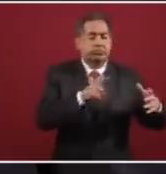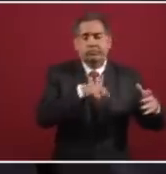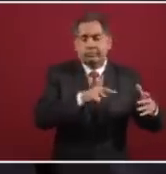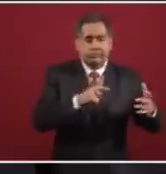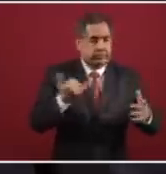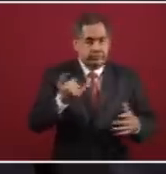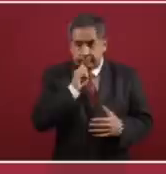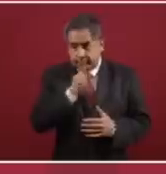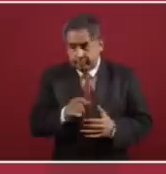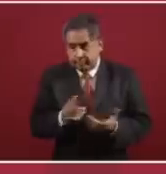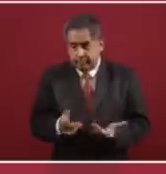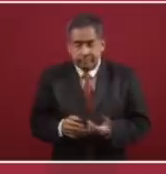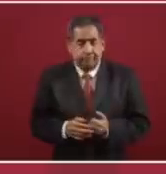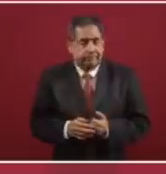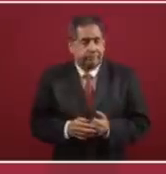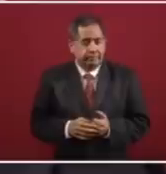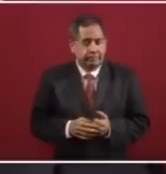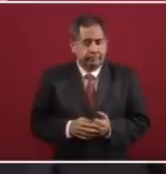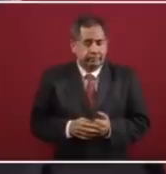y